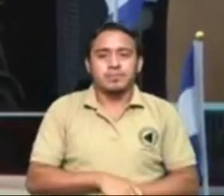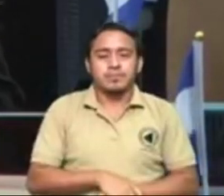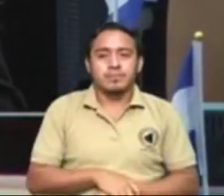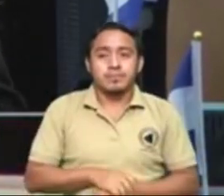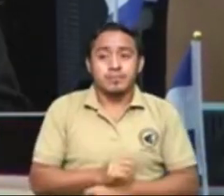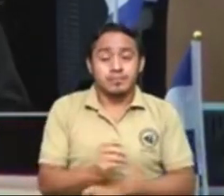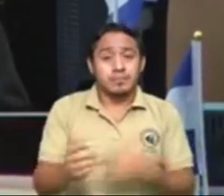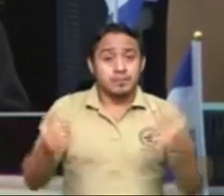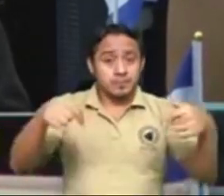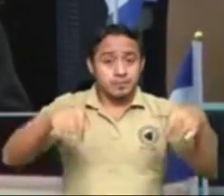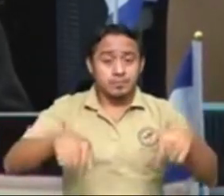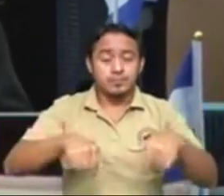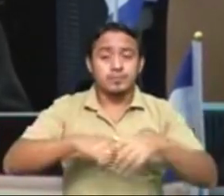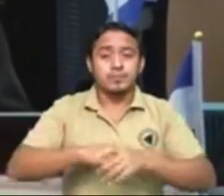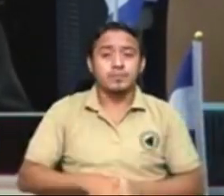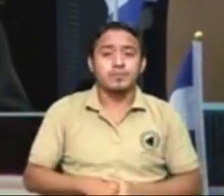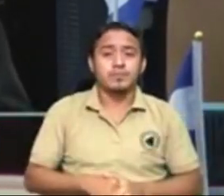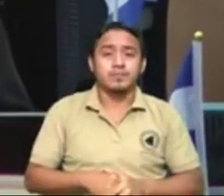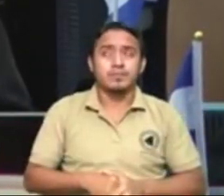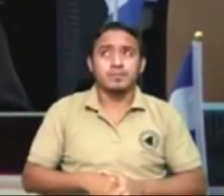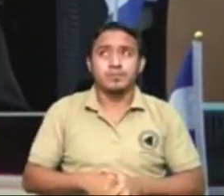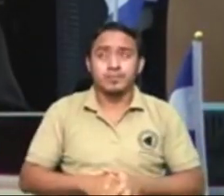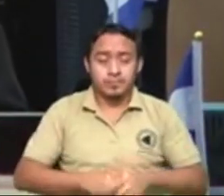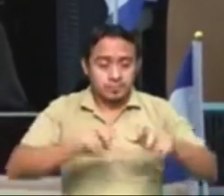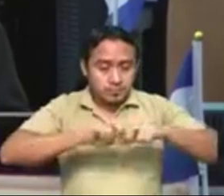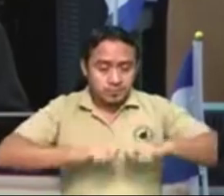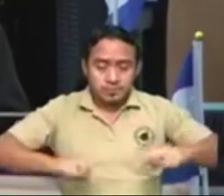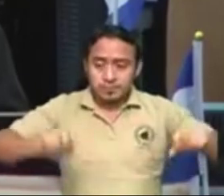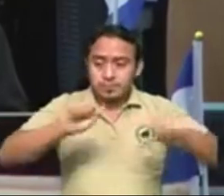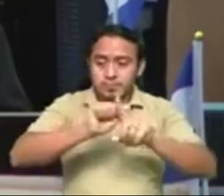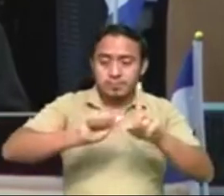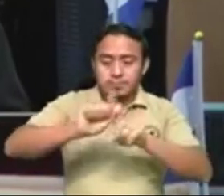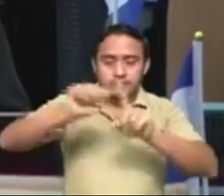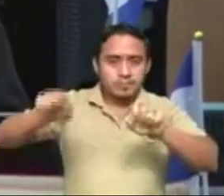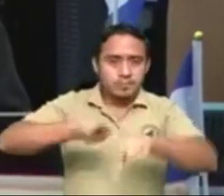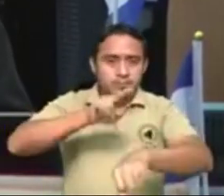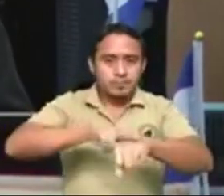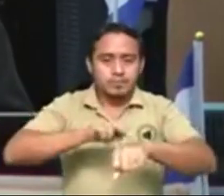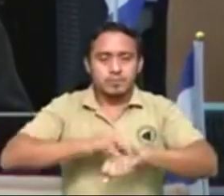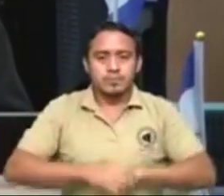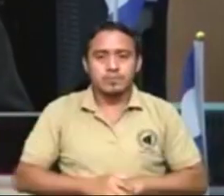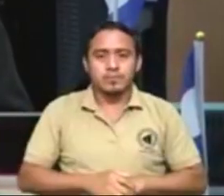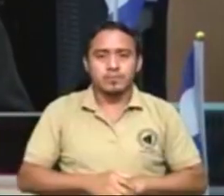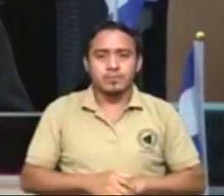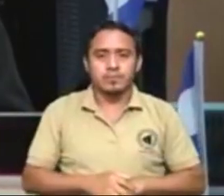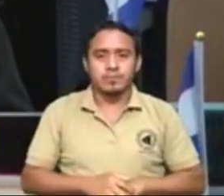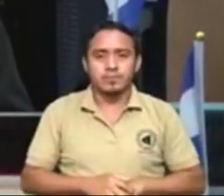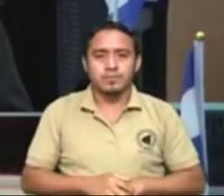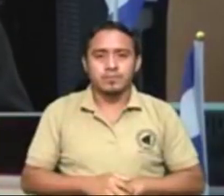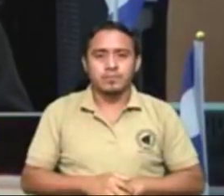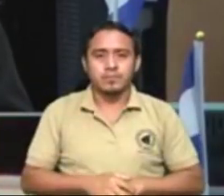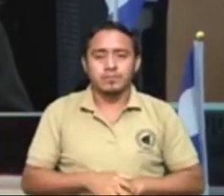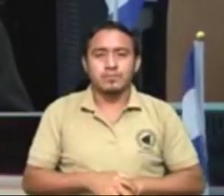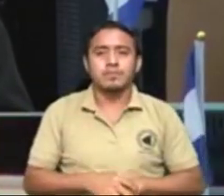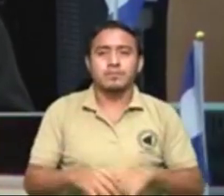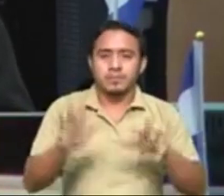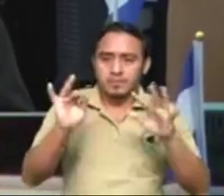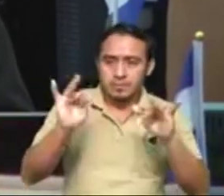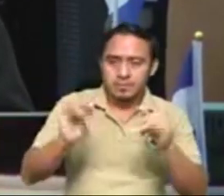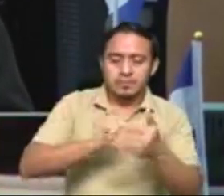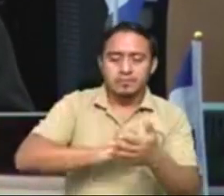En la actualidad, el Plenario de la Asamblea Nacional ha